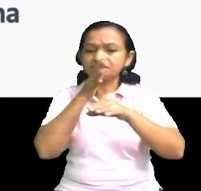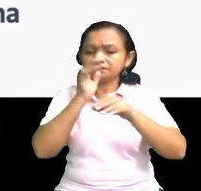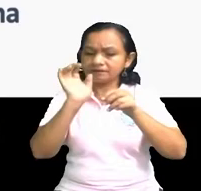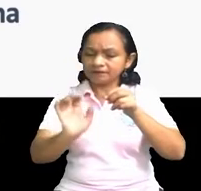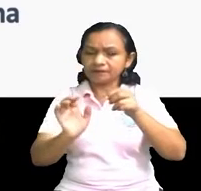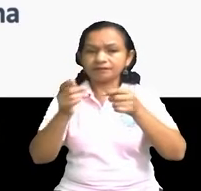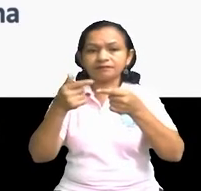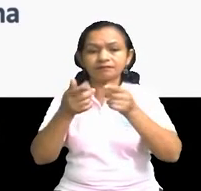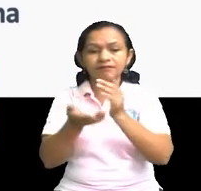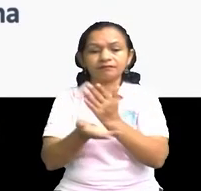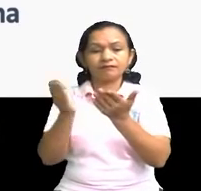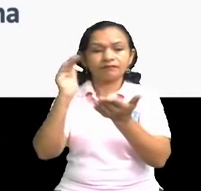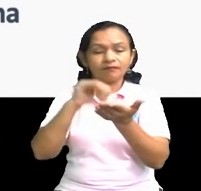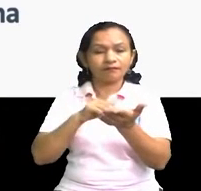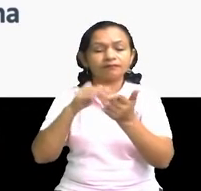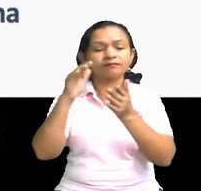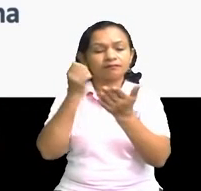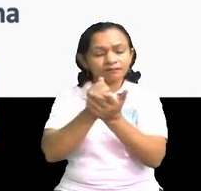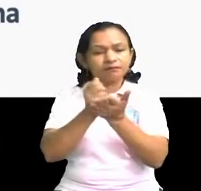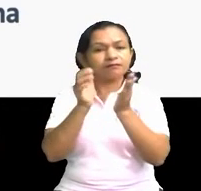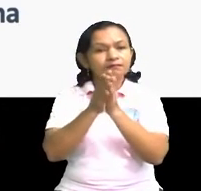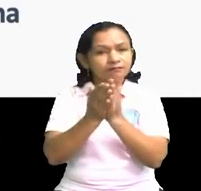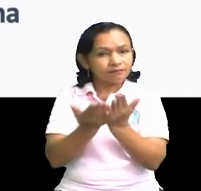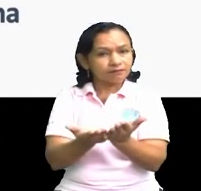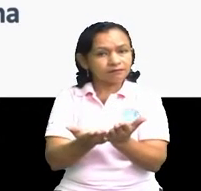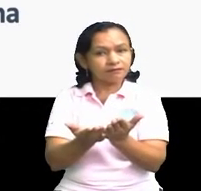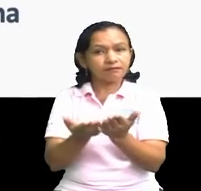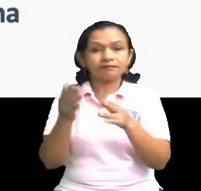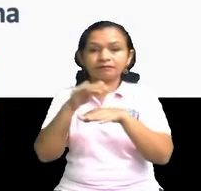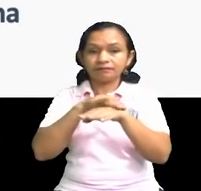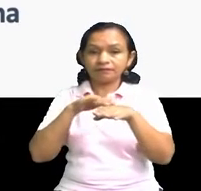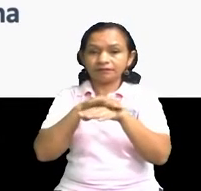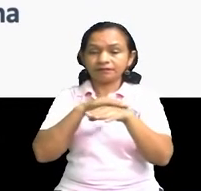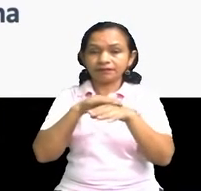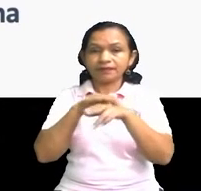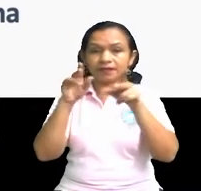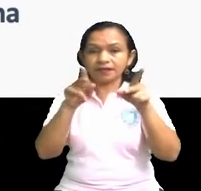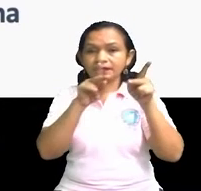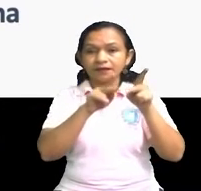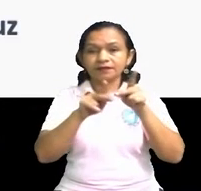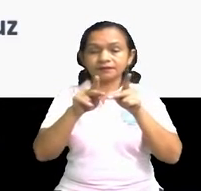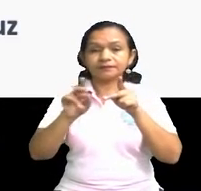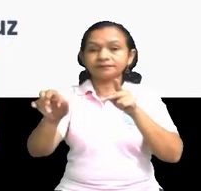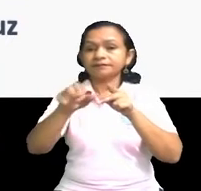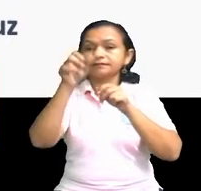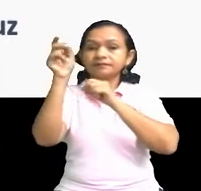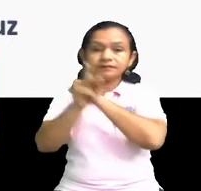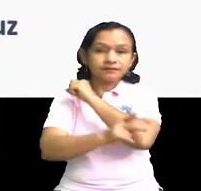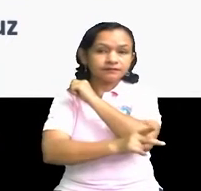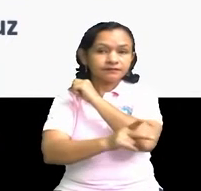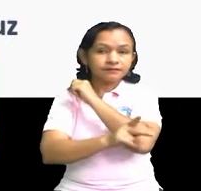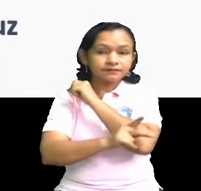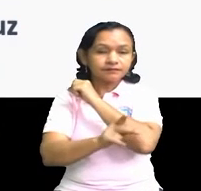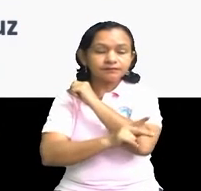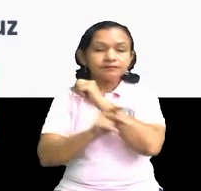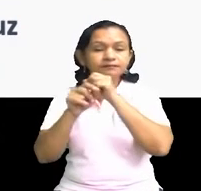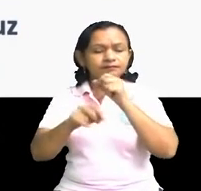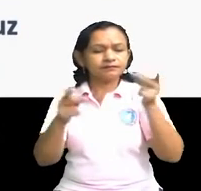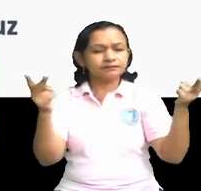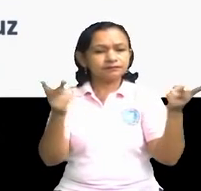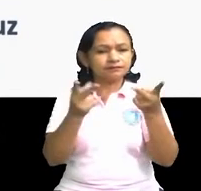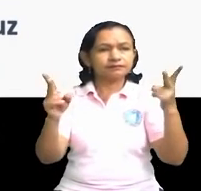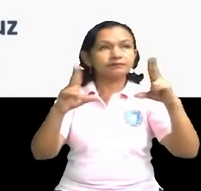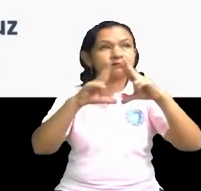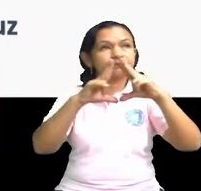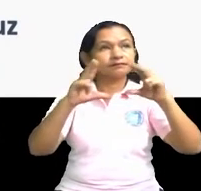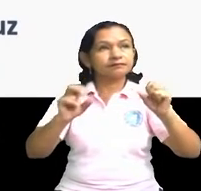menores, renovación de pasaportes, visa de salida para ciudadanos de otras nacionalidades residentes en nuestro